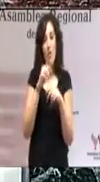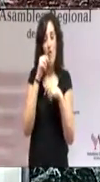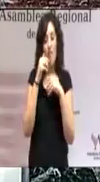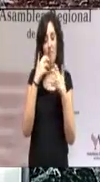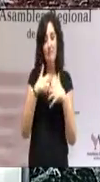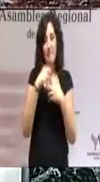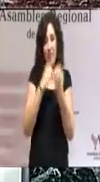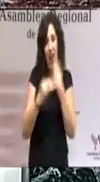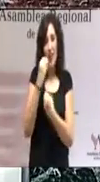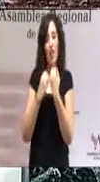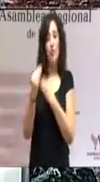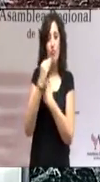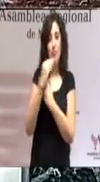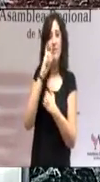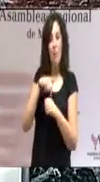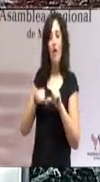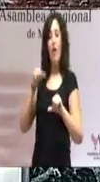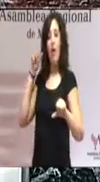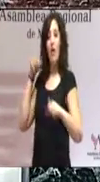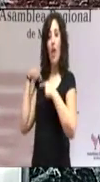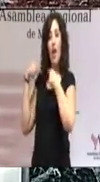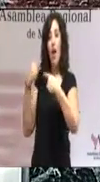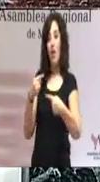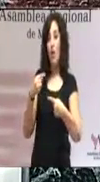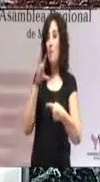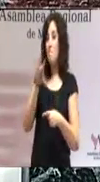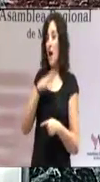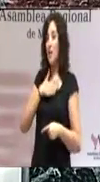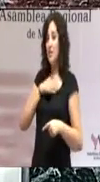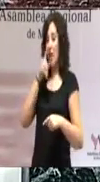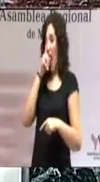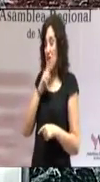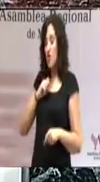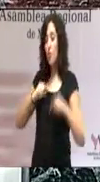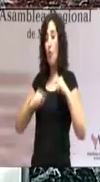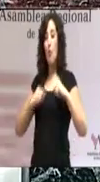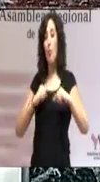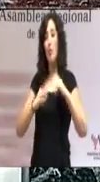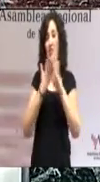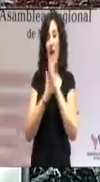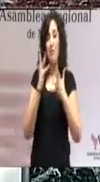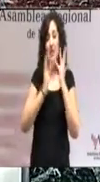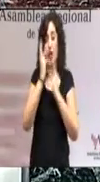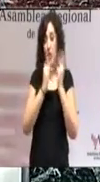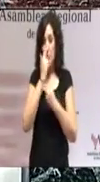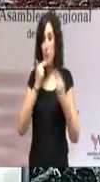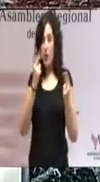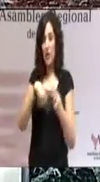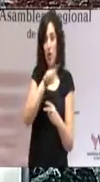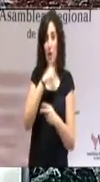perverso de alguien que gobernó este país y que en sus años de gobierno incrementó la deuda de todas las administraciones en más